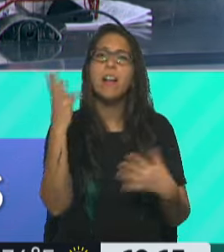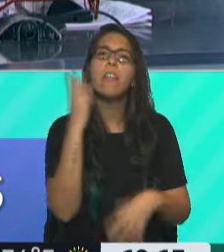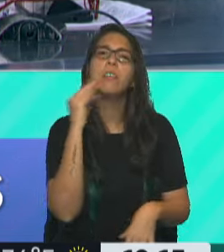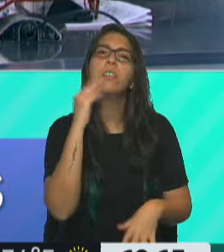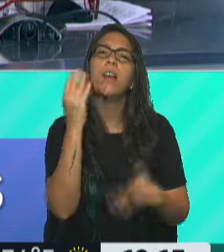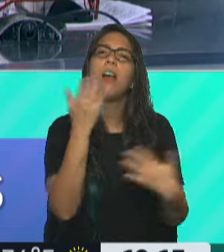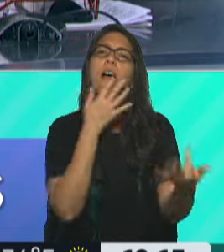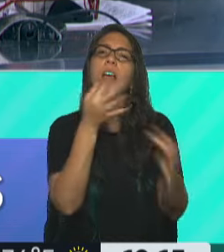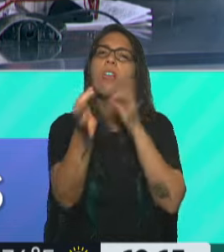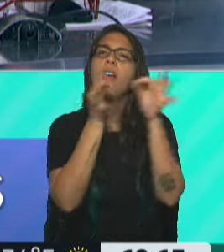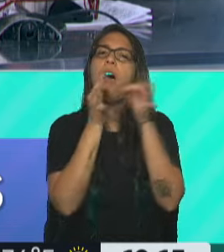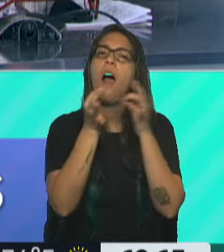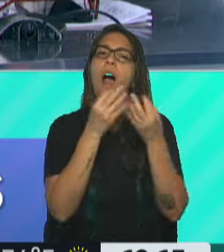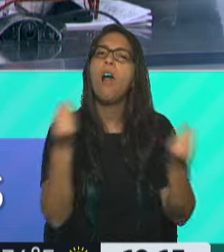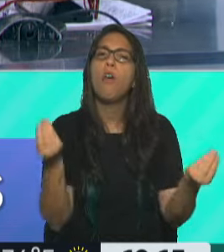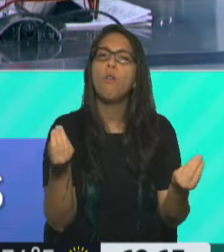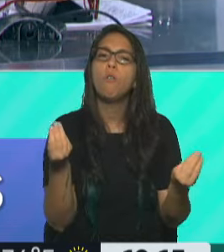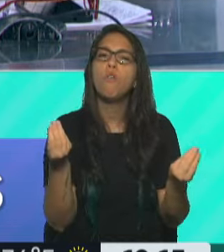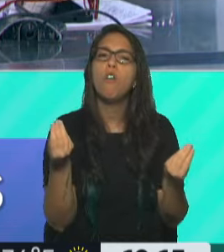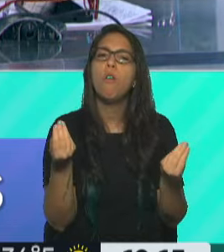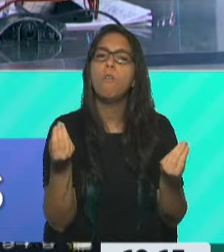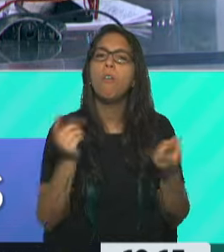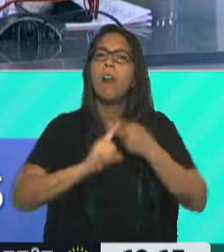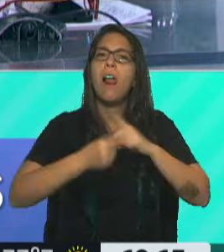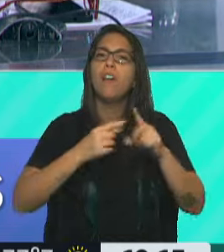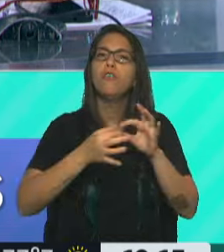a qué qué puertas va a abrir el tema de la relación con el Reino Unido volvemos